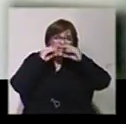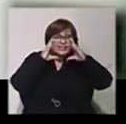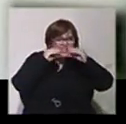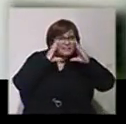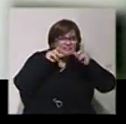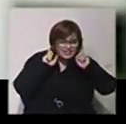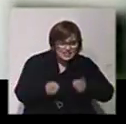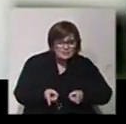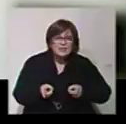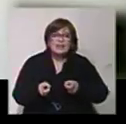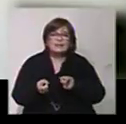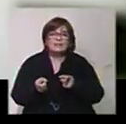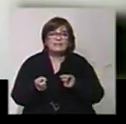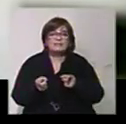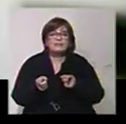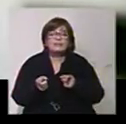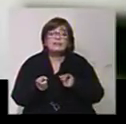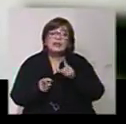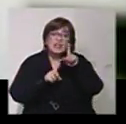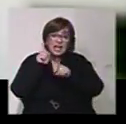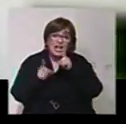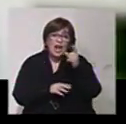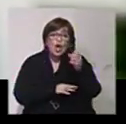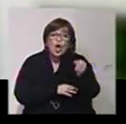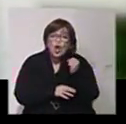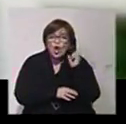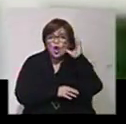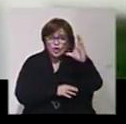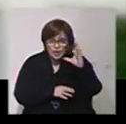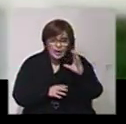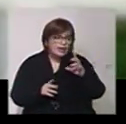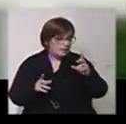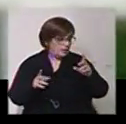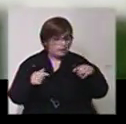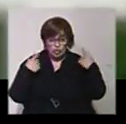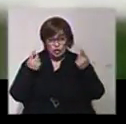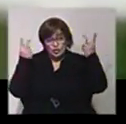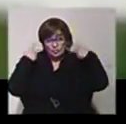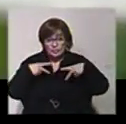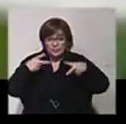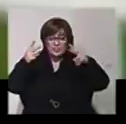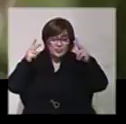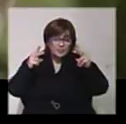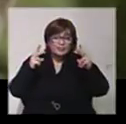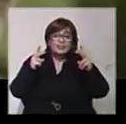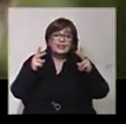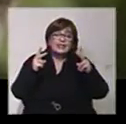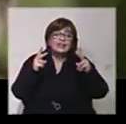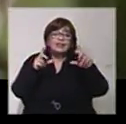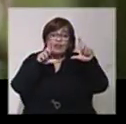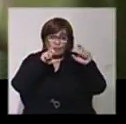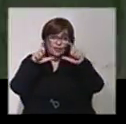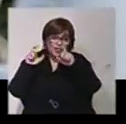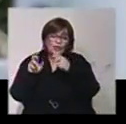e hicieron algo allá en el Conrad. Entonces nosotros viajamos con un fotógrafo que se